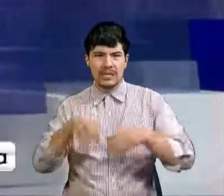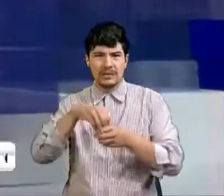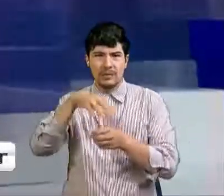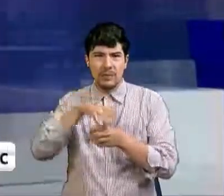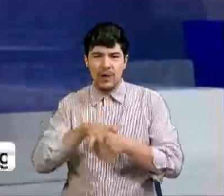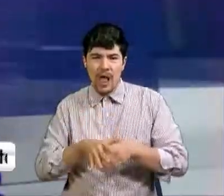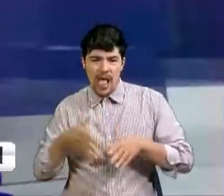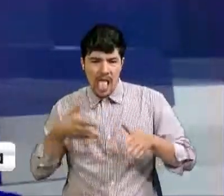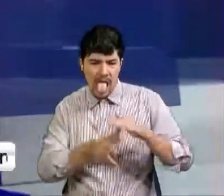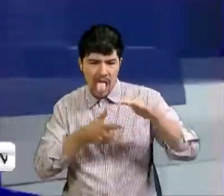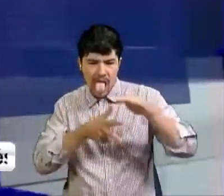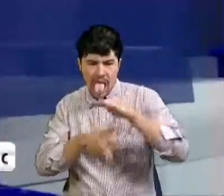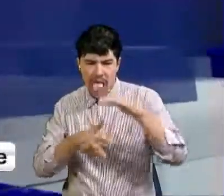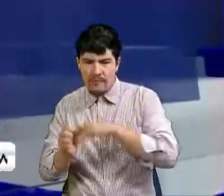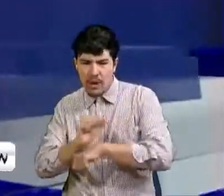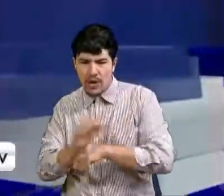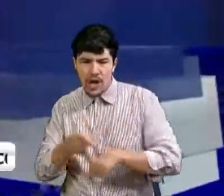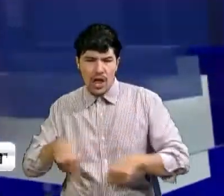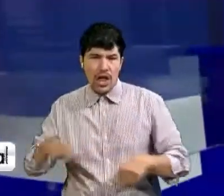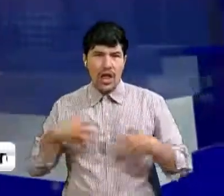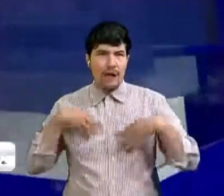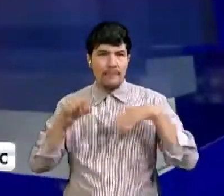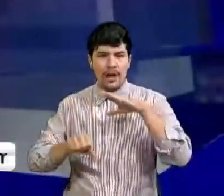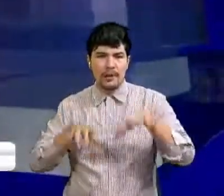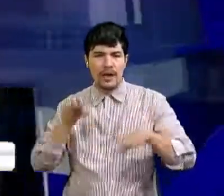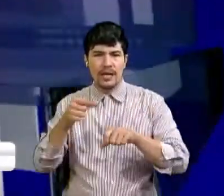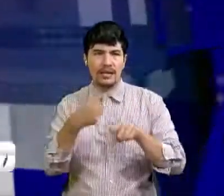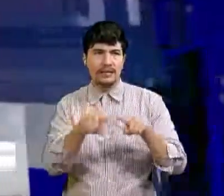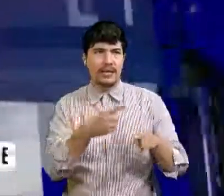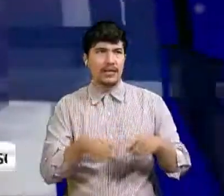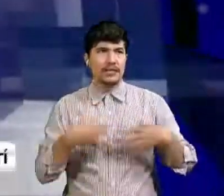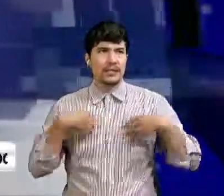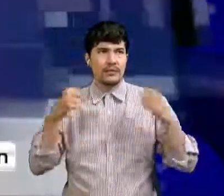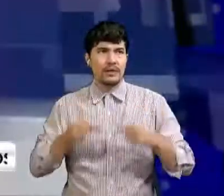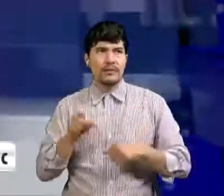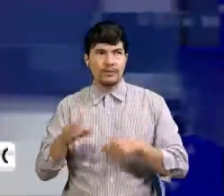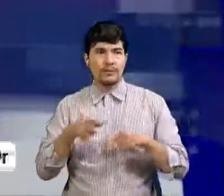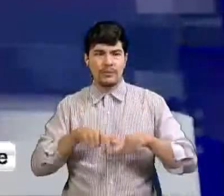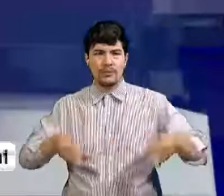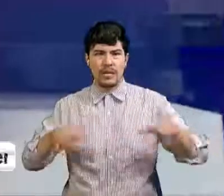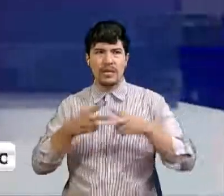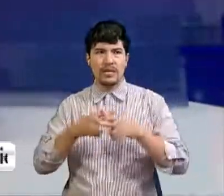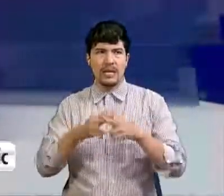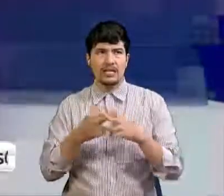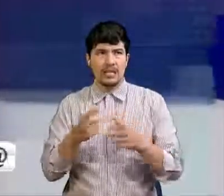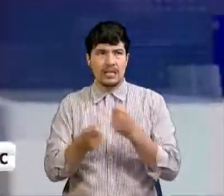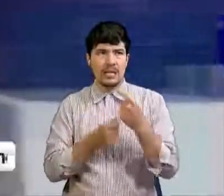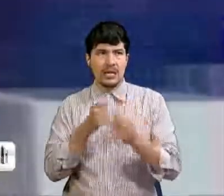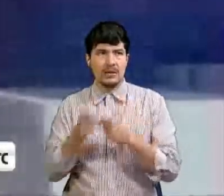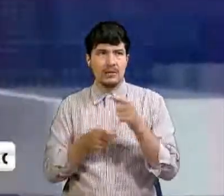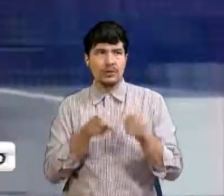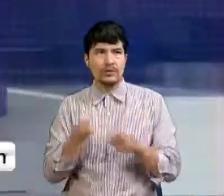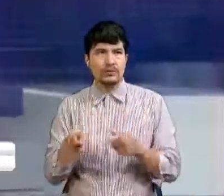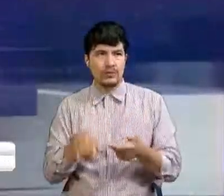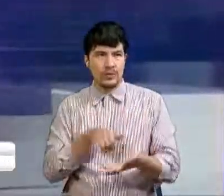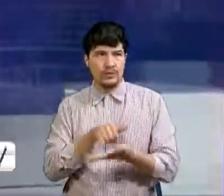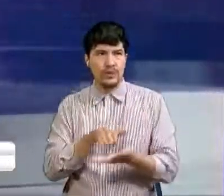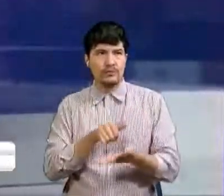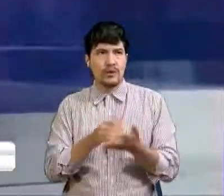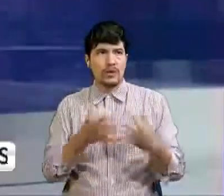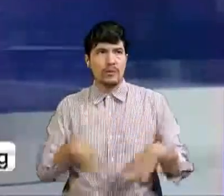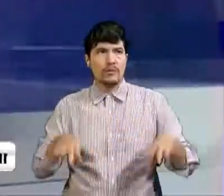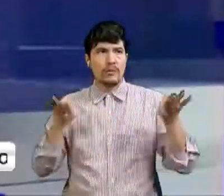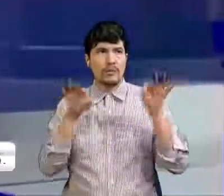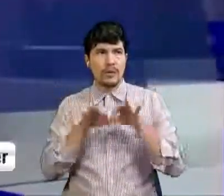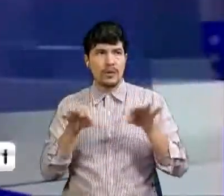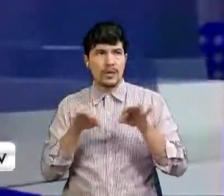de la cual pues se estarían apropiando los diferentes propietarios de los talleres y negocios comerciales que sobre esta importante vía